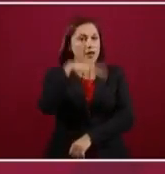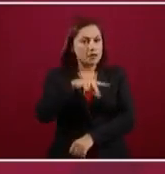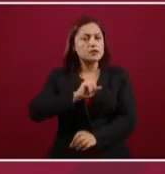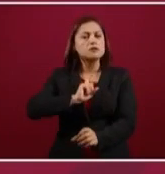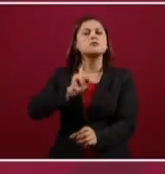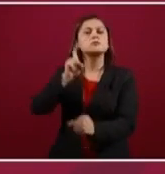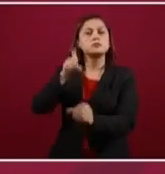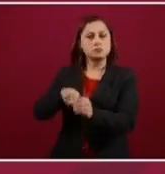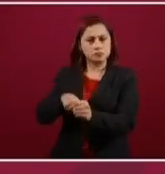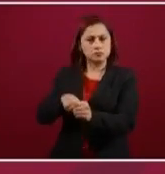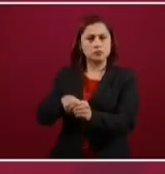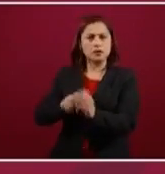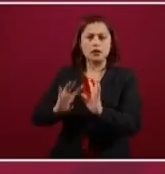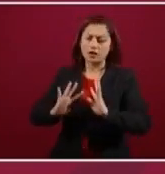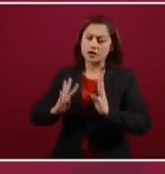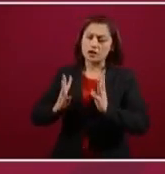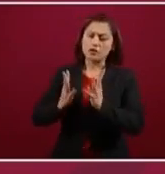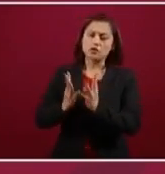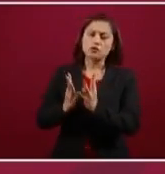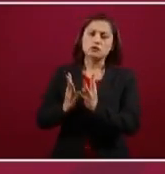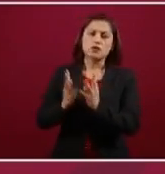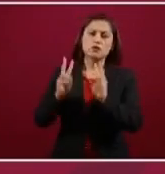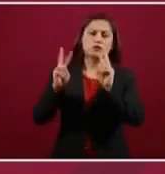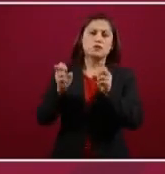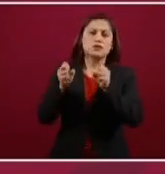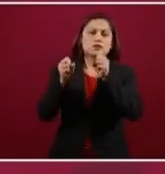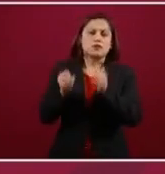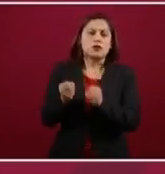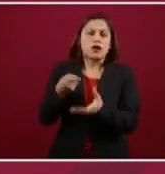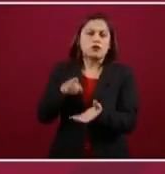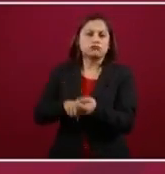del Consejo de Seguridad de la ONU.